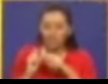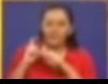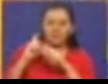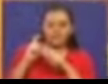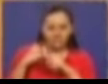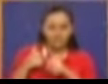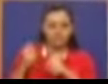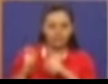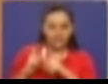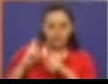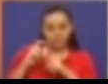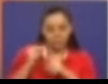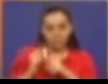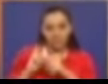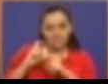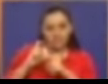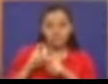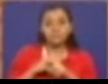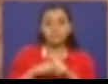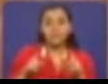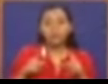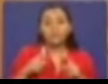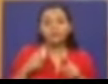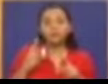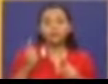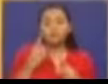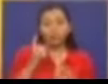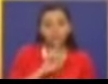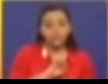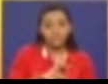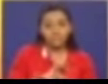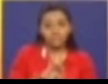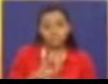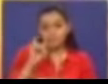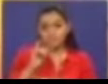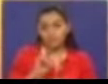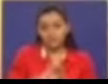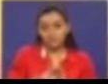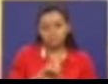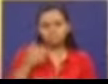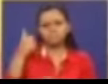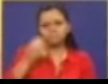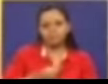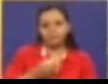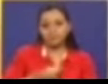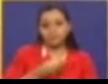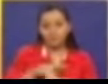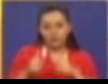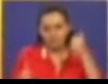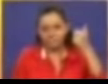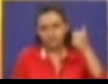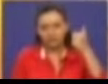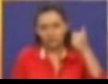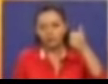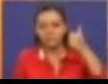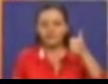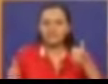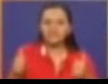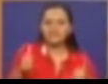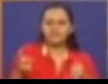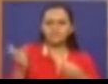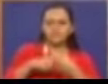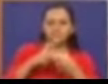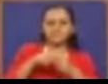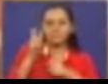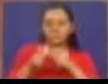poco, pero nos ha subido. Y no es porque se expulsa gente, porque gente que tenía pleno empleo ahora está subempleada. No, es porque se incorpora